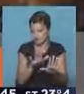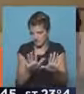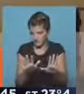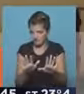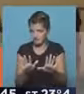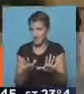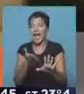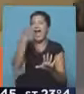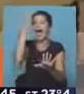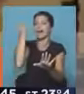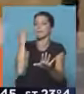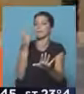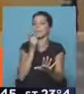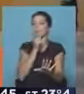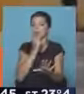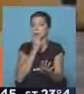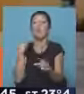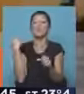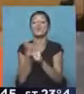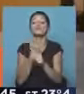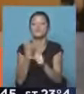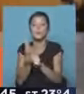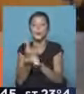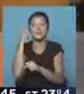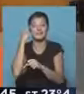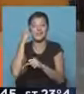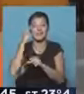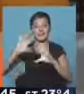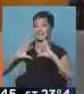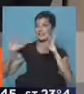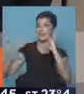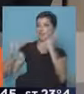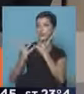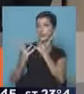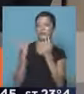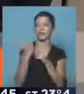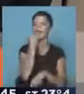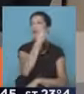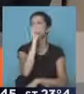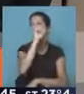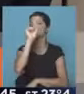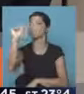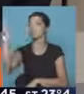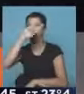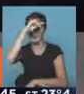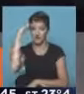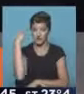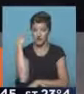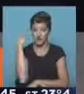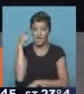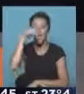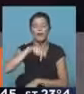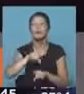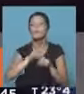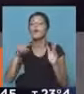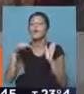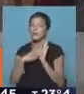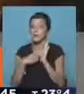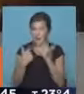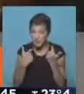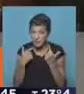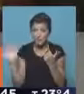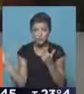imposibles de generar un internacional porque cada uno tenía su especificidad nacional y social rancho de felices esto tampoco pero que sí puede hacer mucho